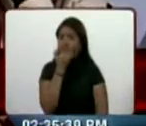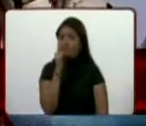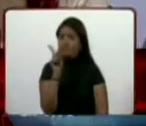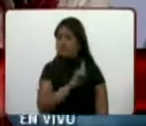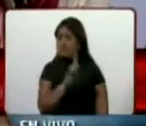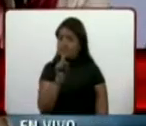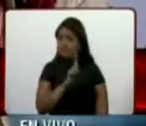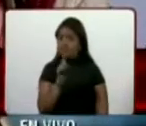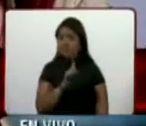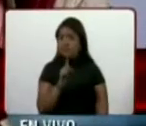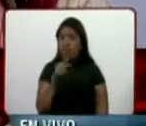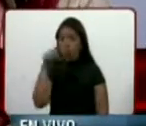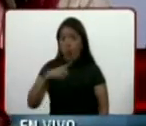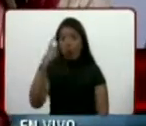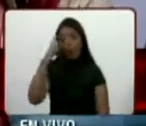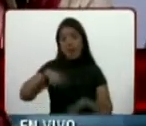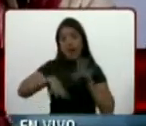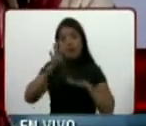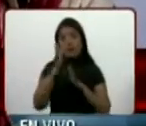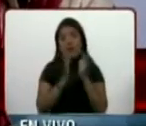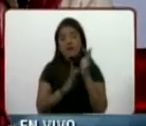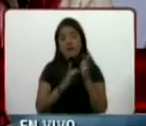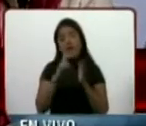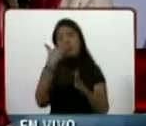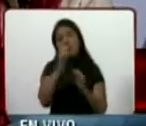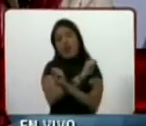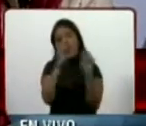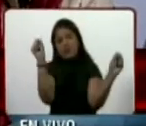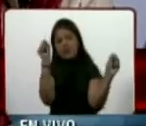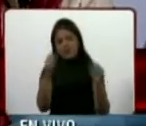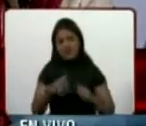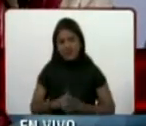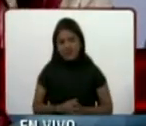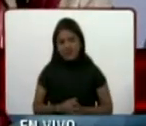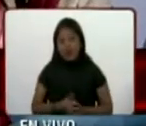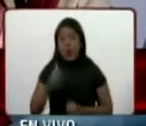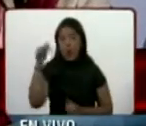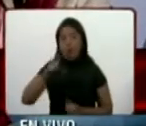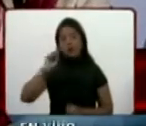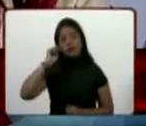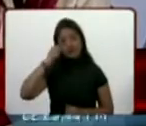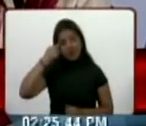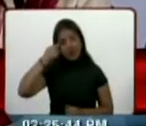Estamos a 14 de abril. A las 3 de la mañana de hoy recordamos